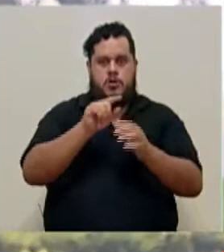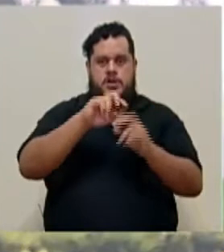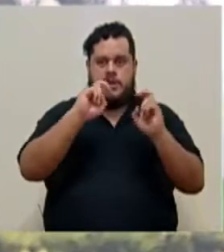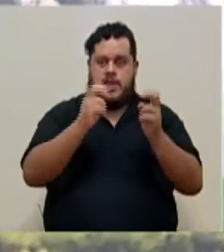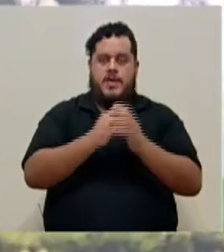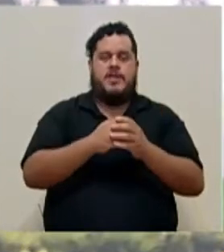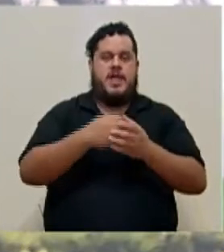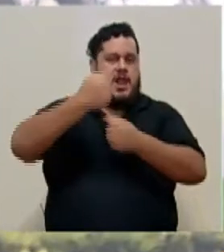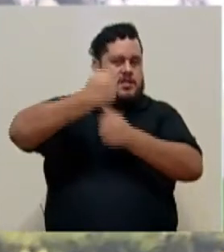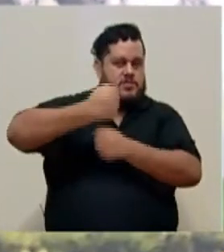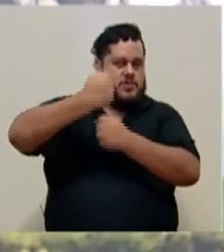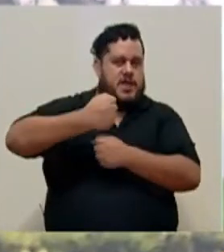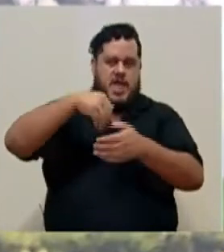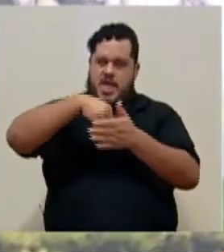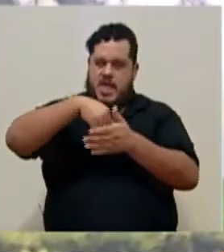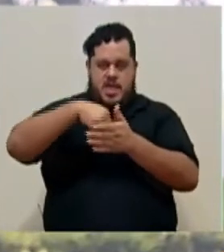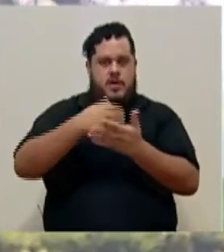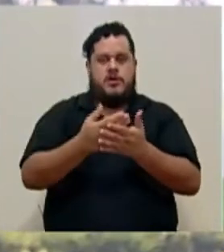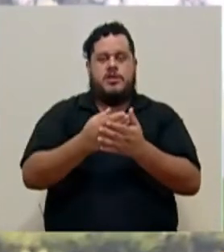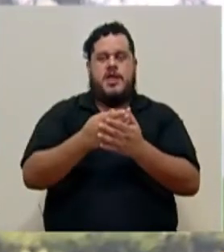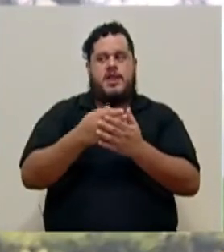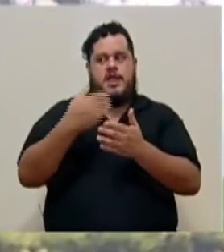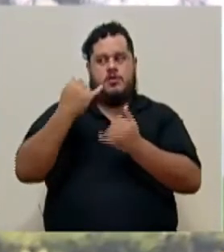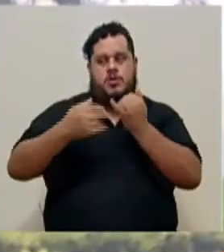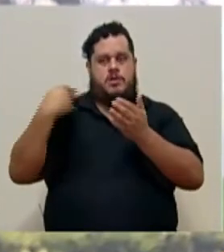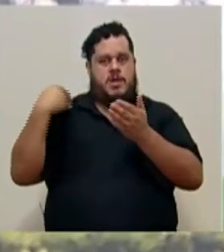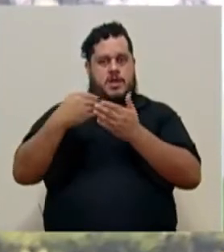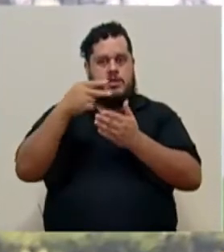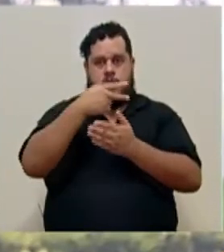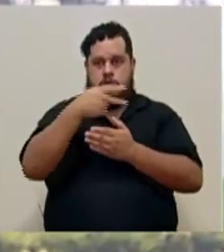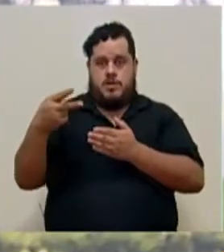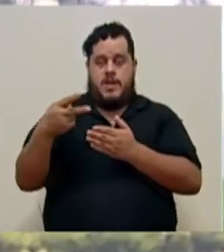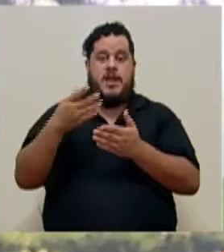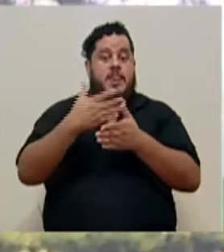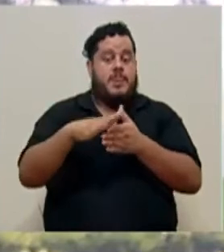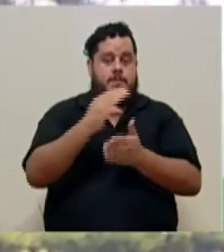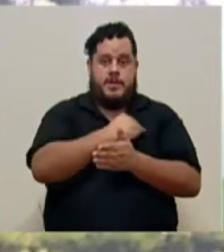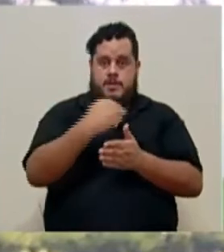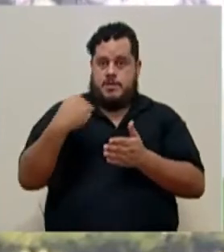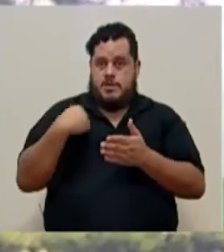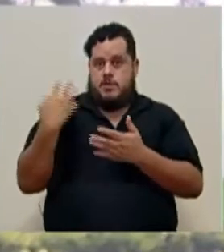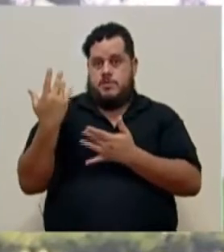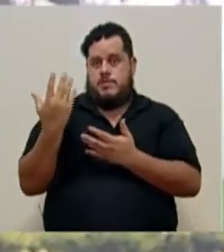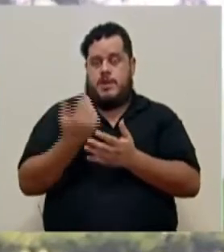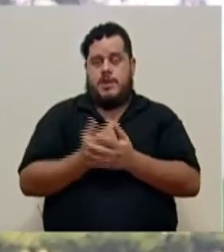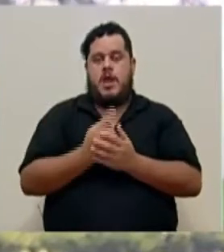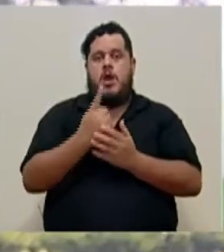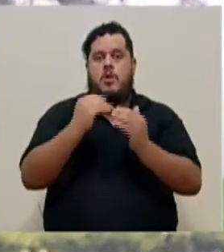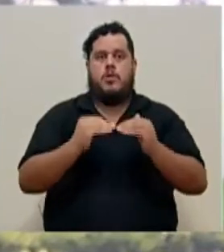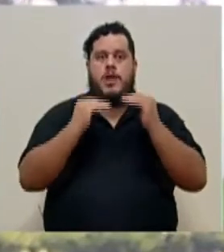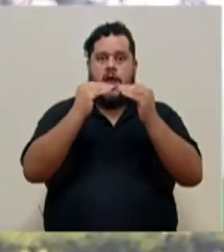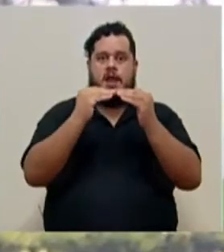y manifestaciones que se han dado durante las últimas dos semanas, queríamos consultarle si de parte del ministerio esperarían una alza